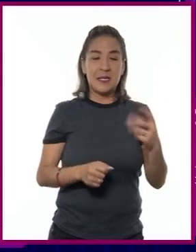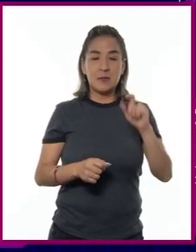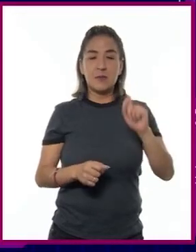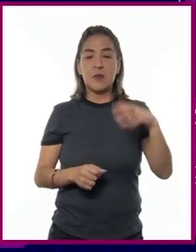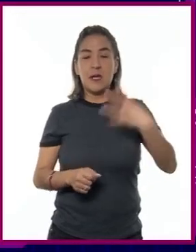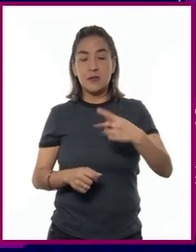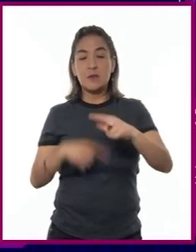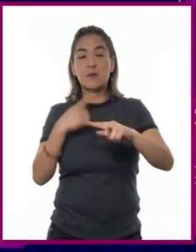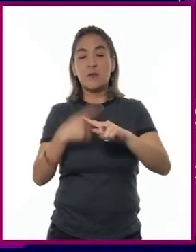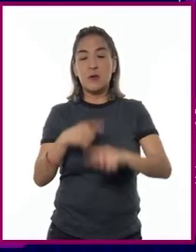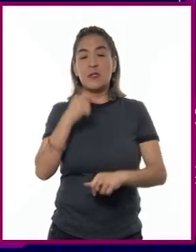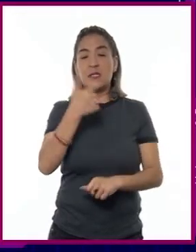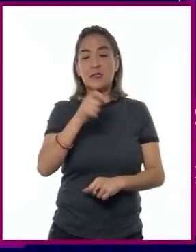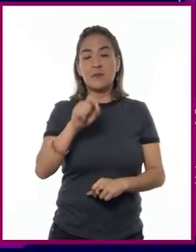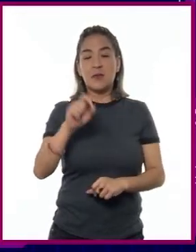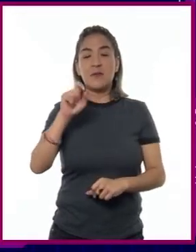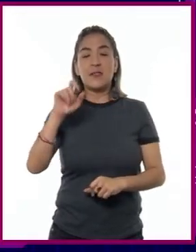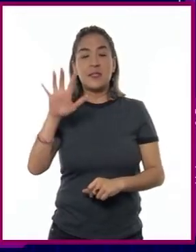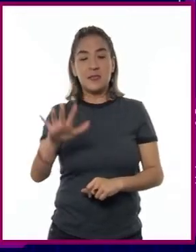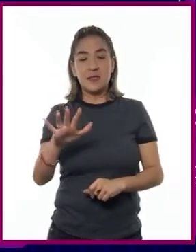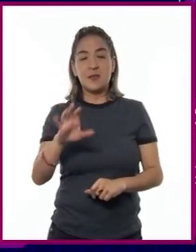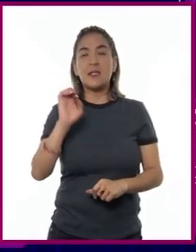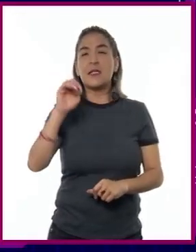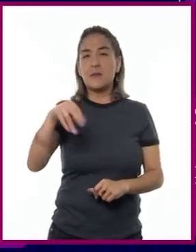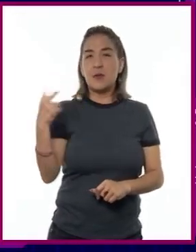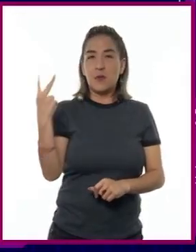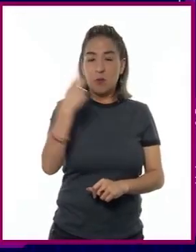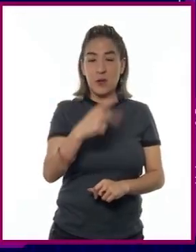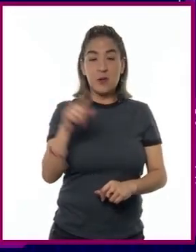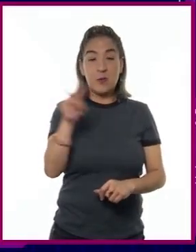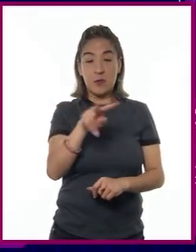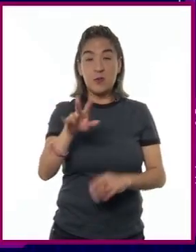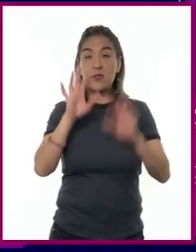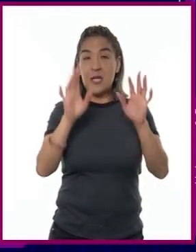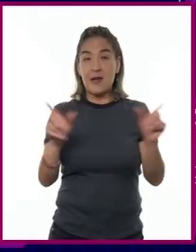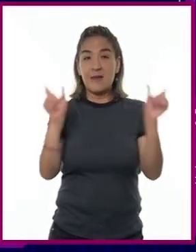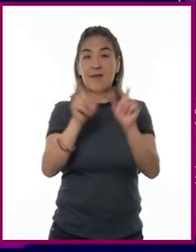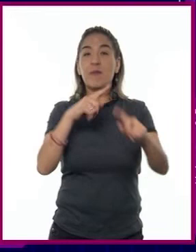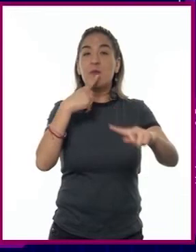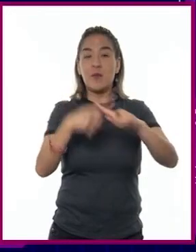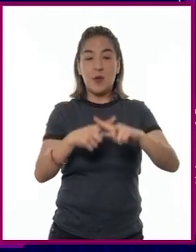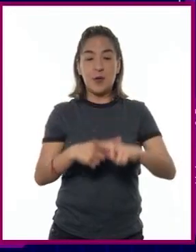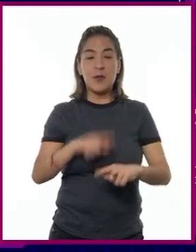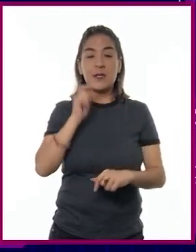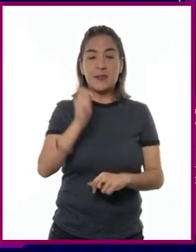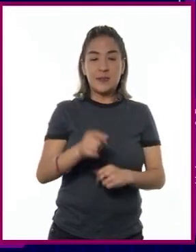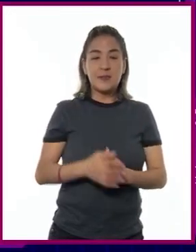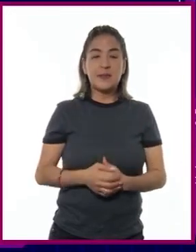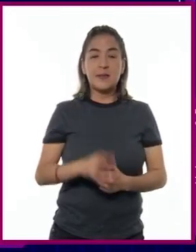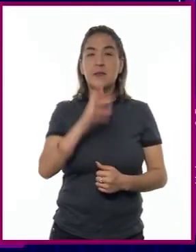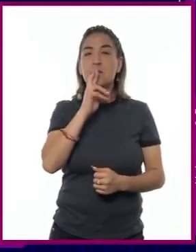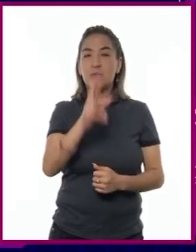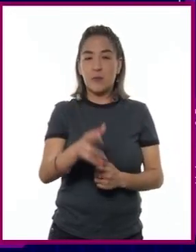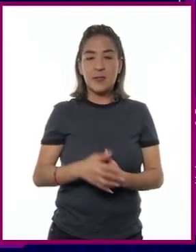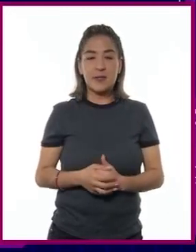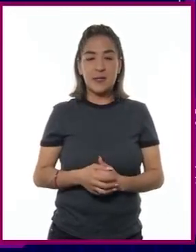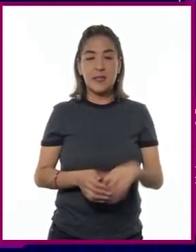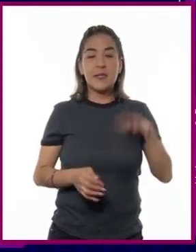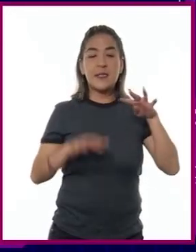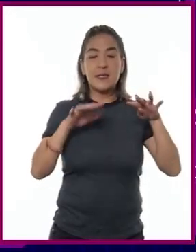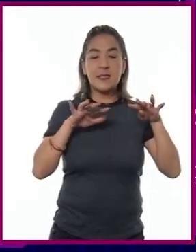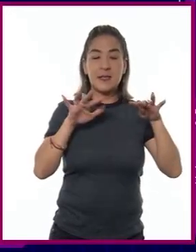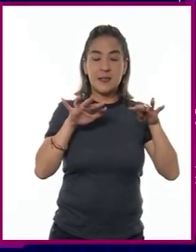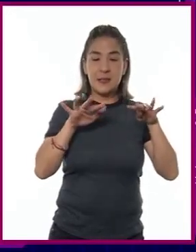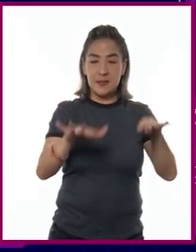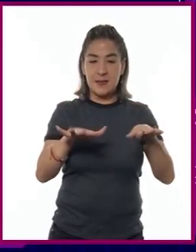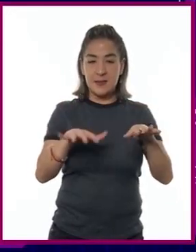cuadrados. Al multiplicar este valor por 3.14, se obtiene